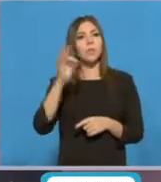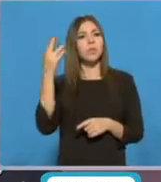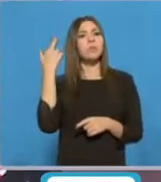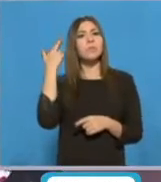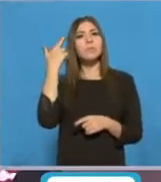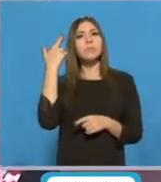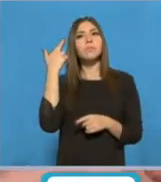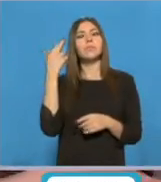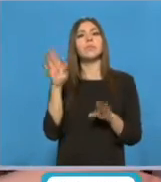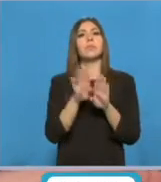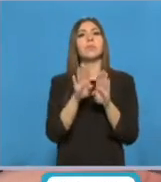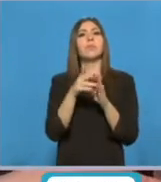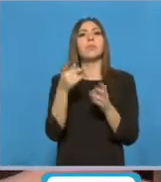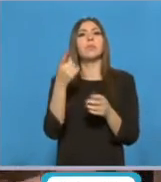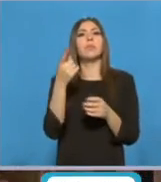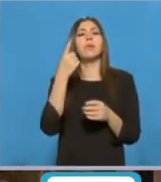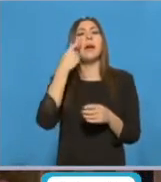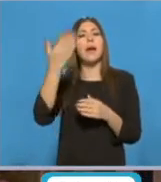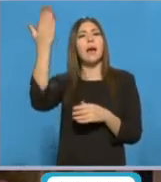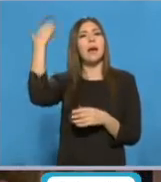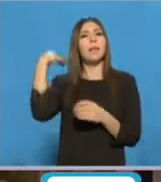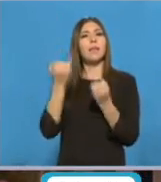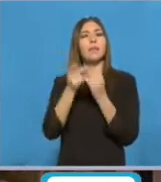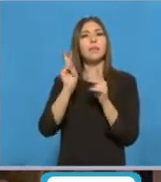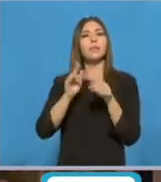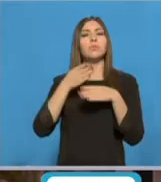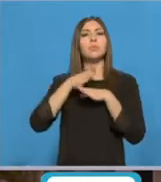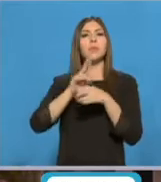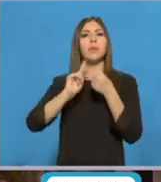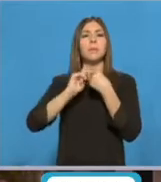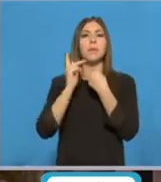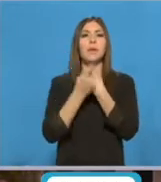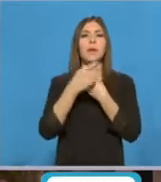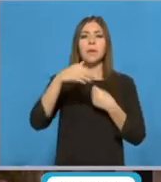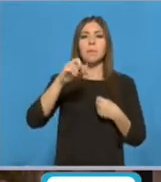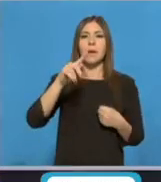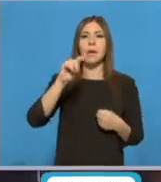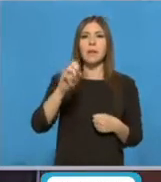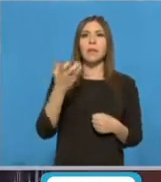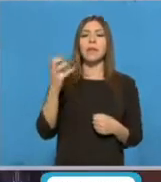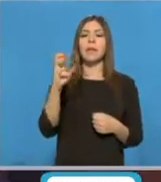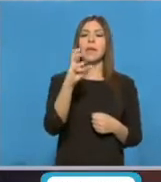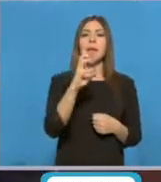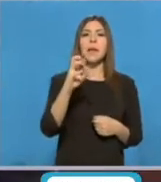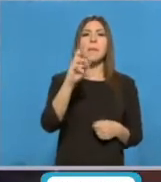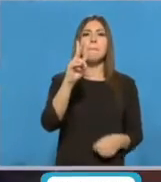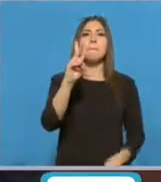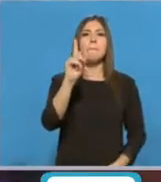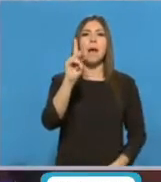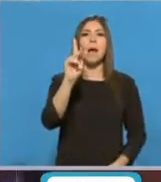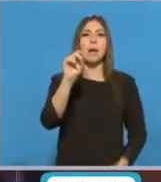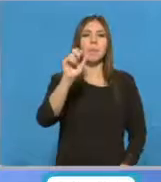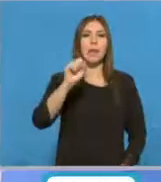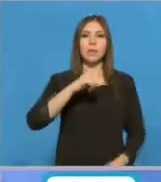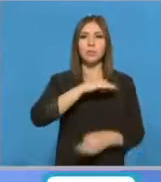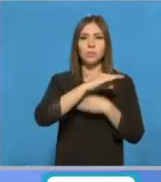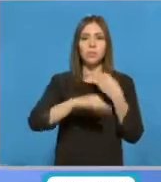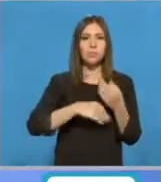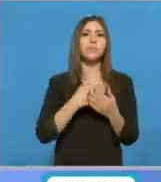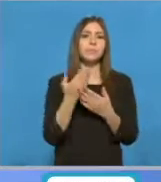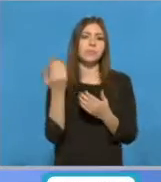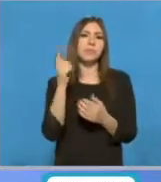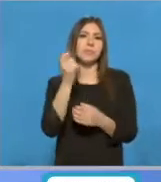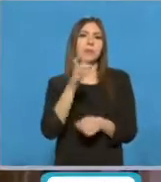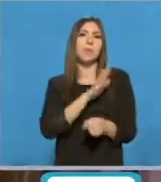Bueno, incluso hace poco nos hablaste también de lo de Marte, ¿no? De las papas y todo eso. Ah, sí, que ya se está considerando qué tipo de papa